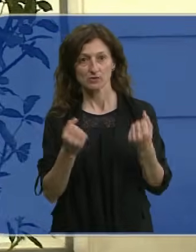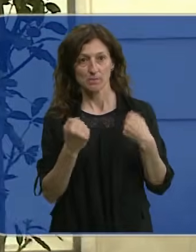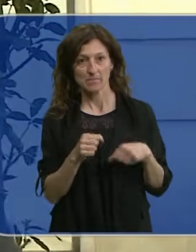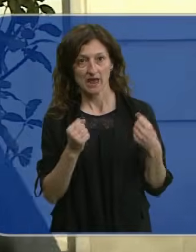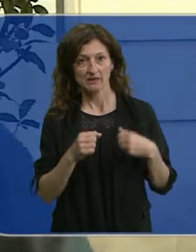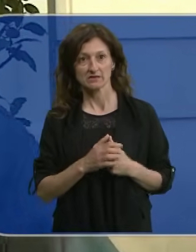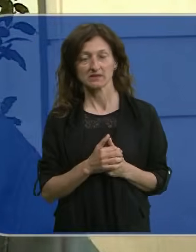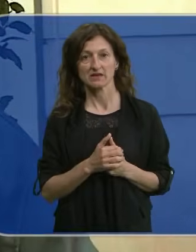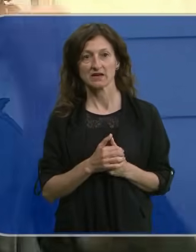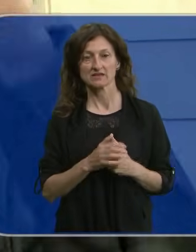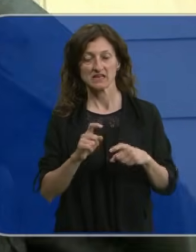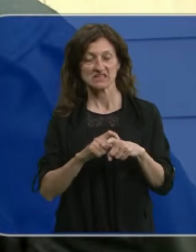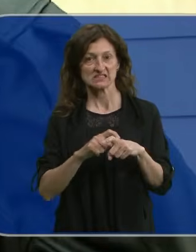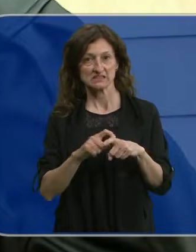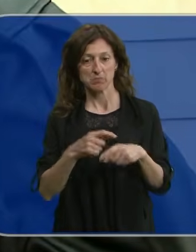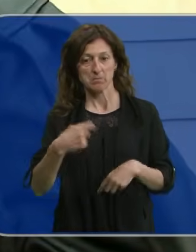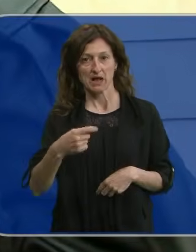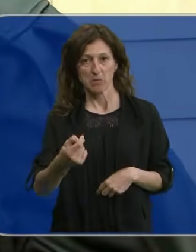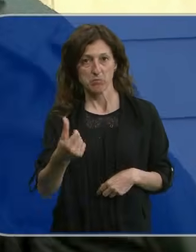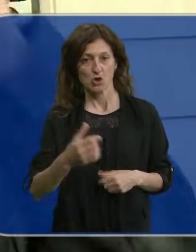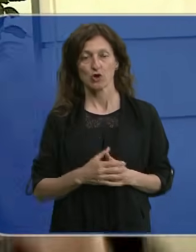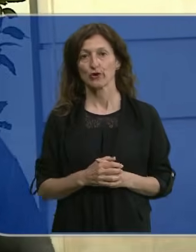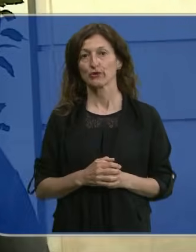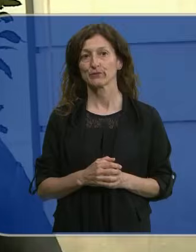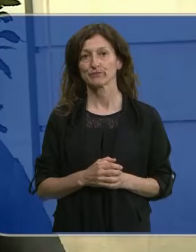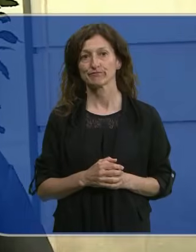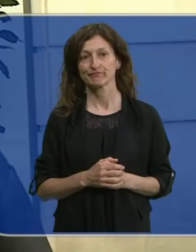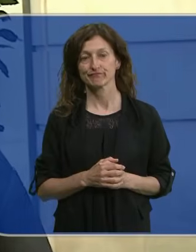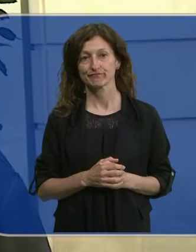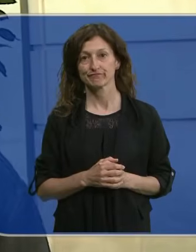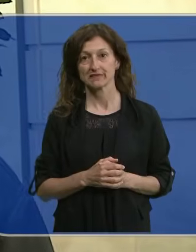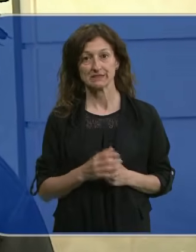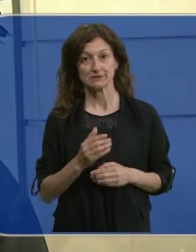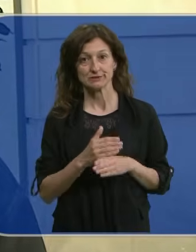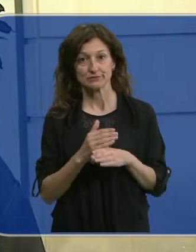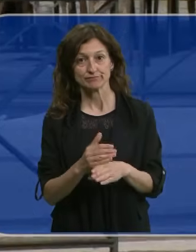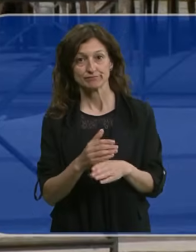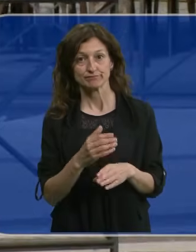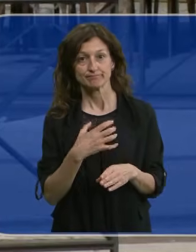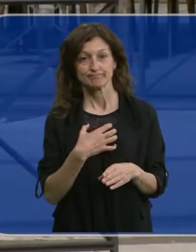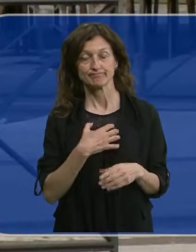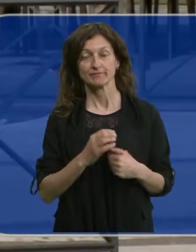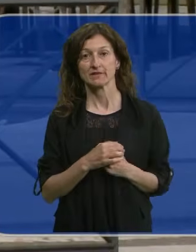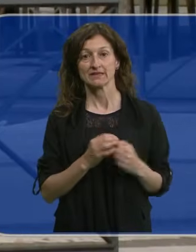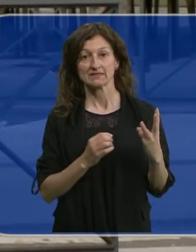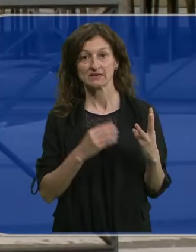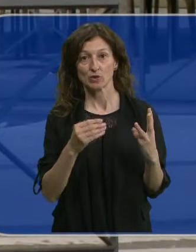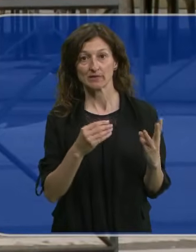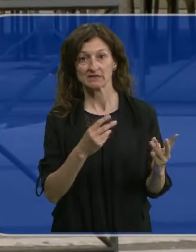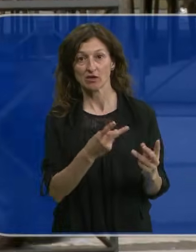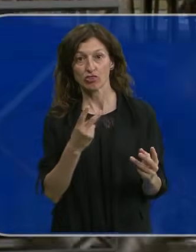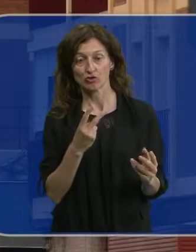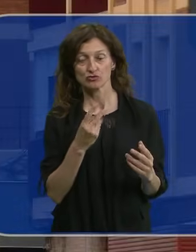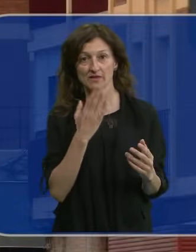prácticas y este tipo de contratos que al final te pagan muy poco y no te da. Porque 2 de cada 3 jóvenes de